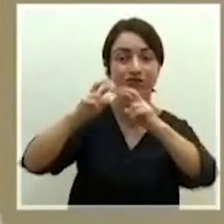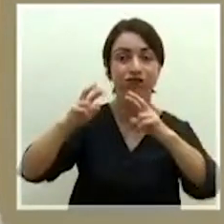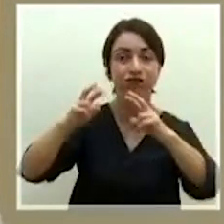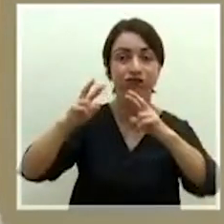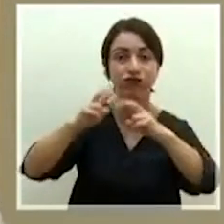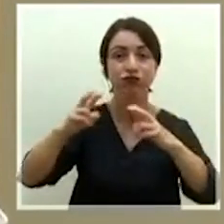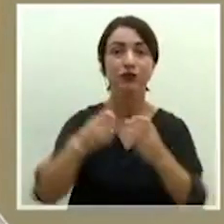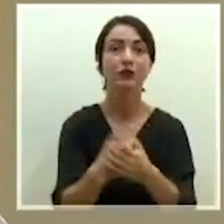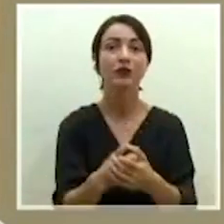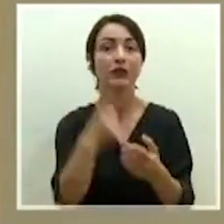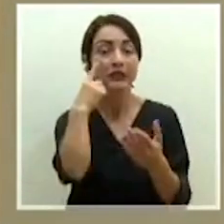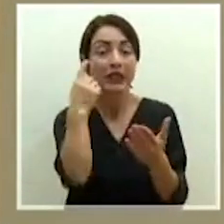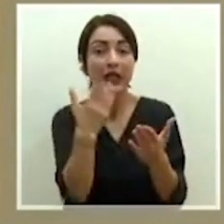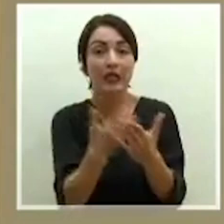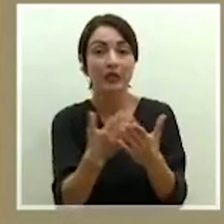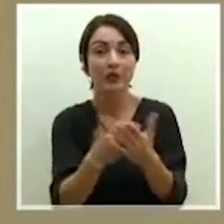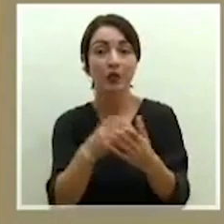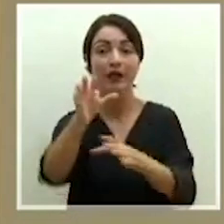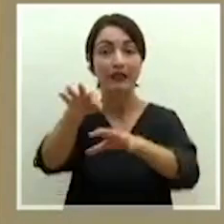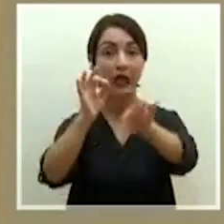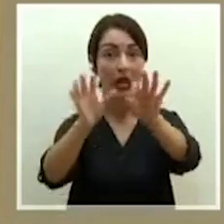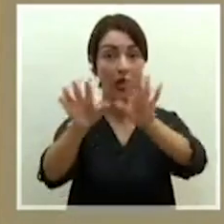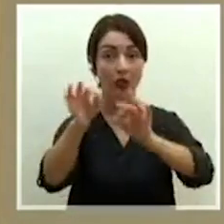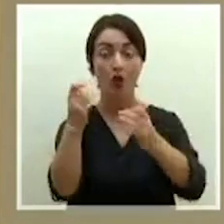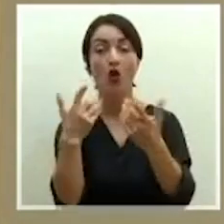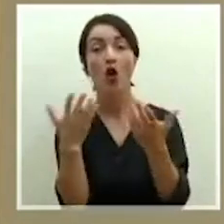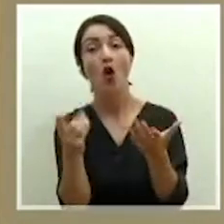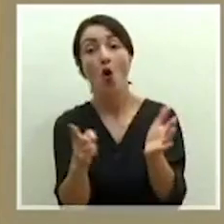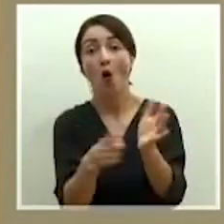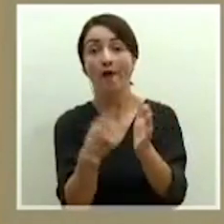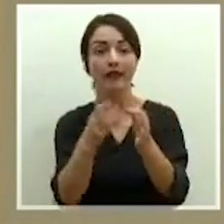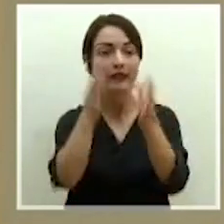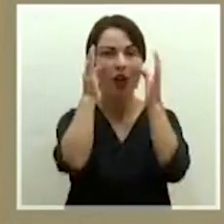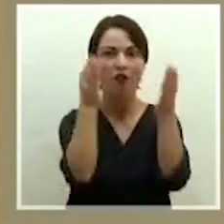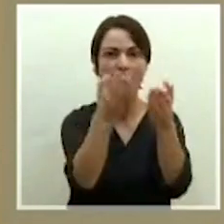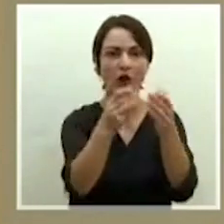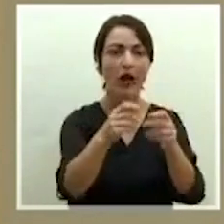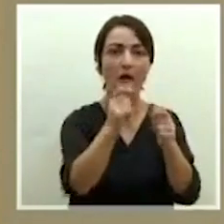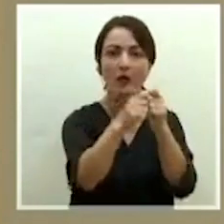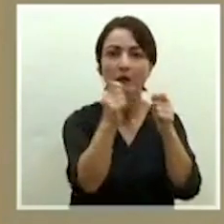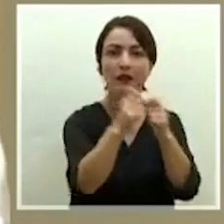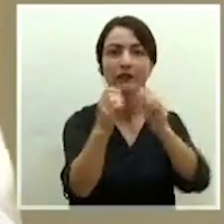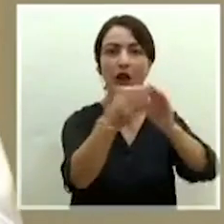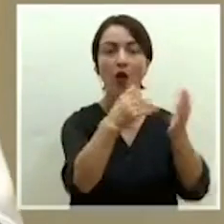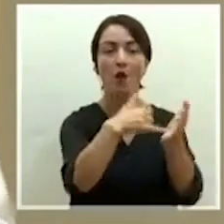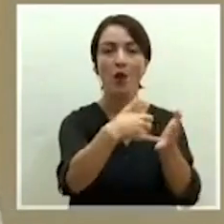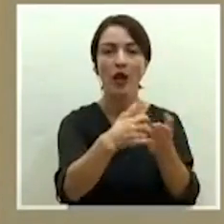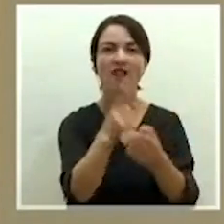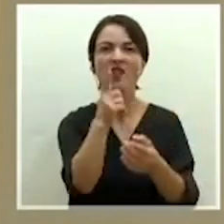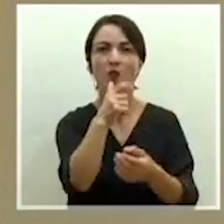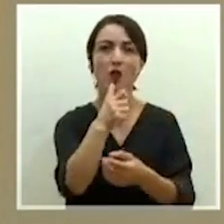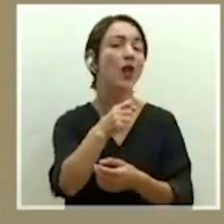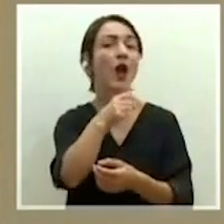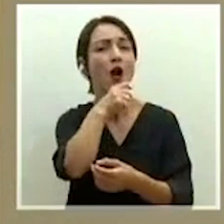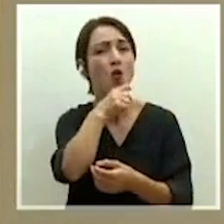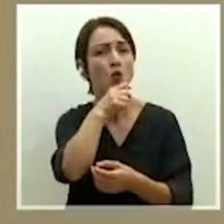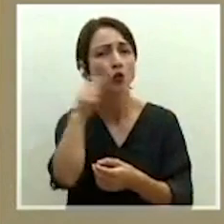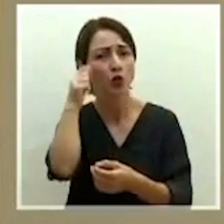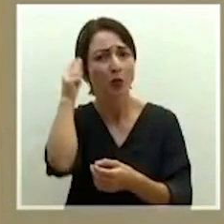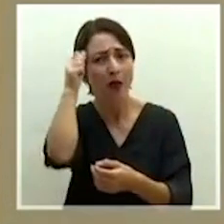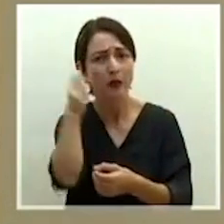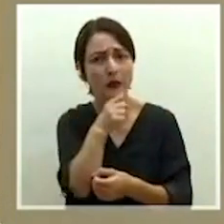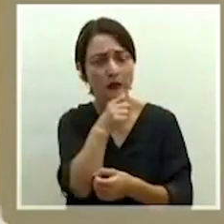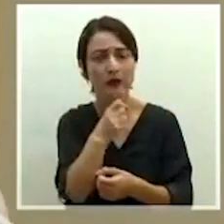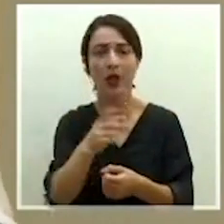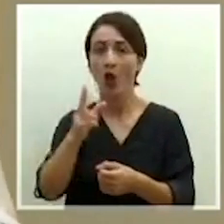ya aleatorio o a veces dirigido a ciertas poblaciones vulnerables como adultos mayores, donde no